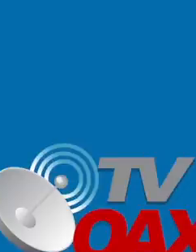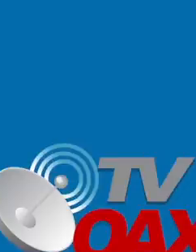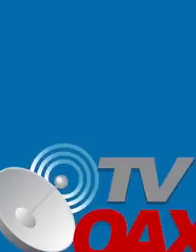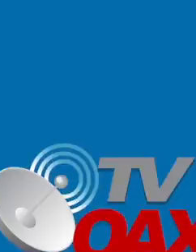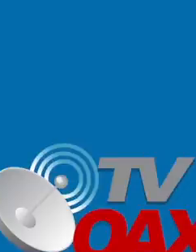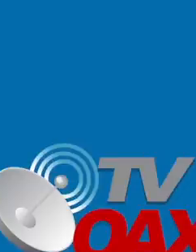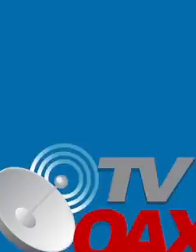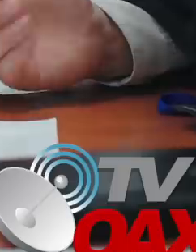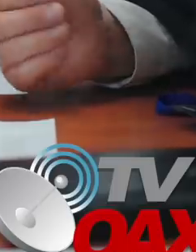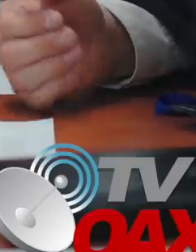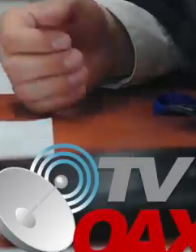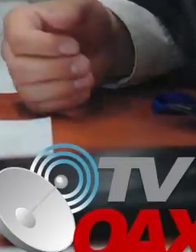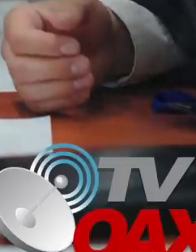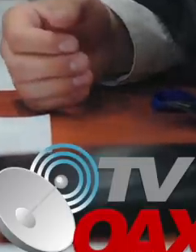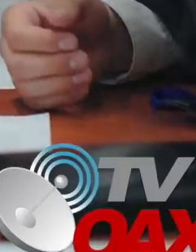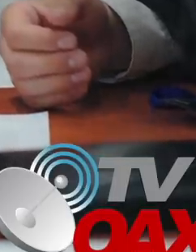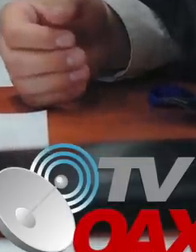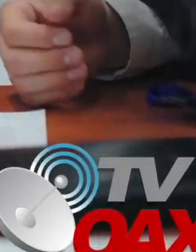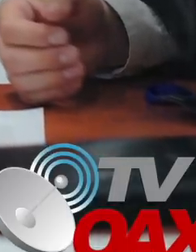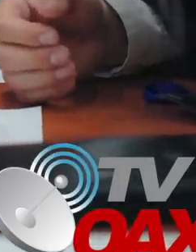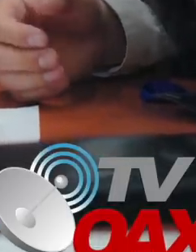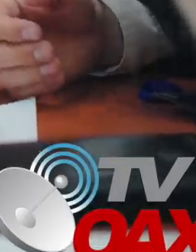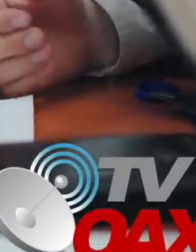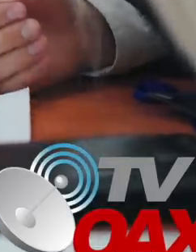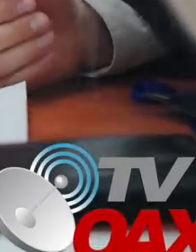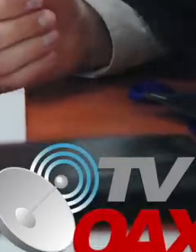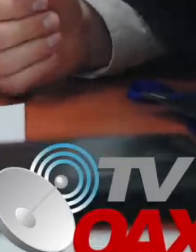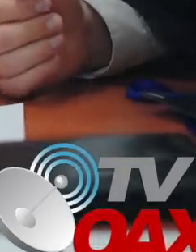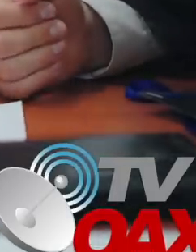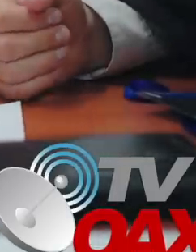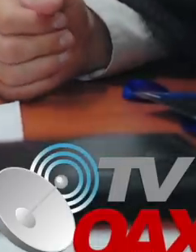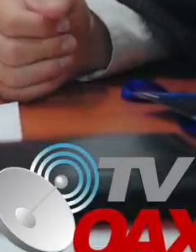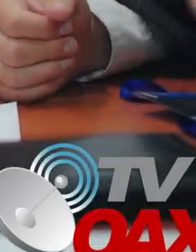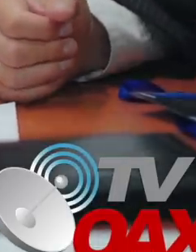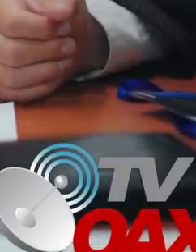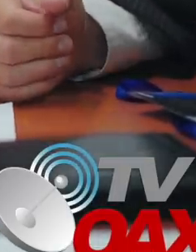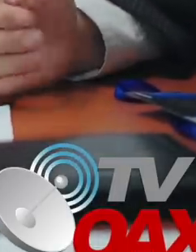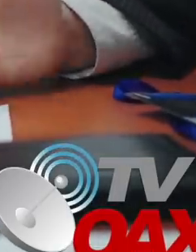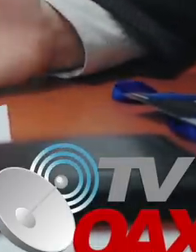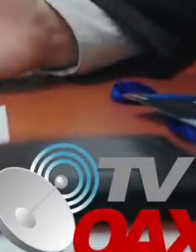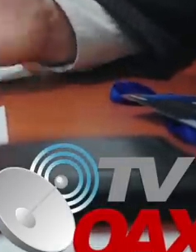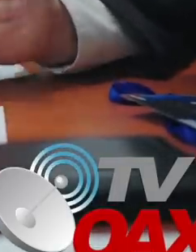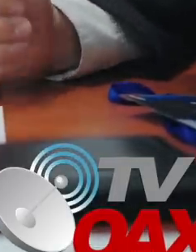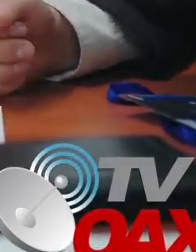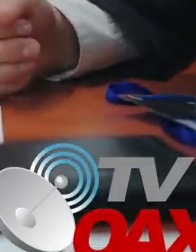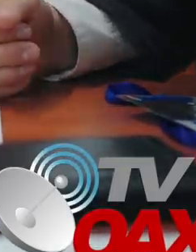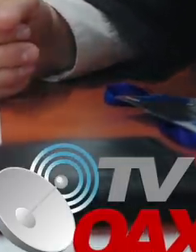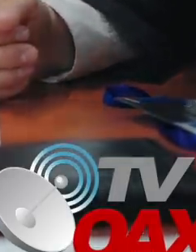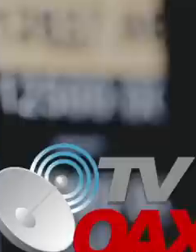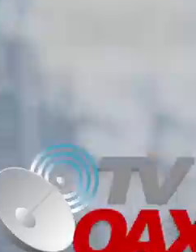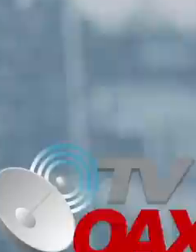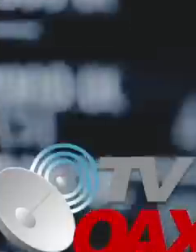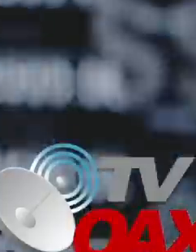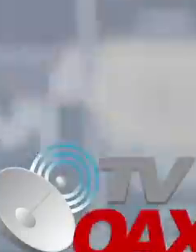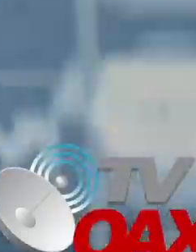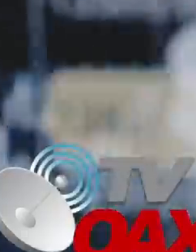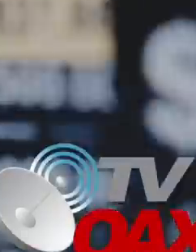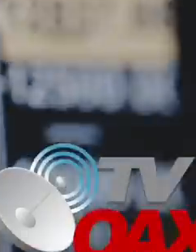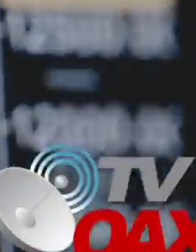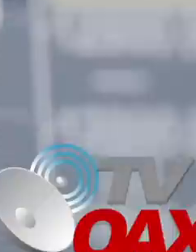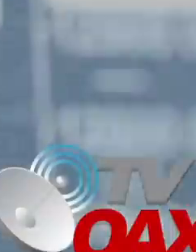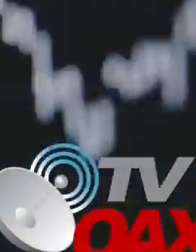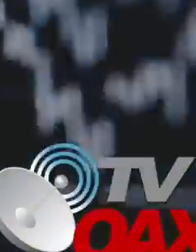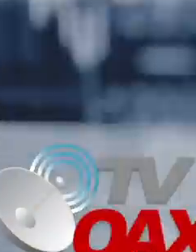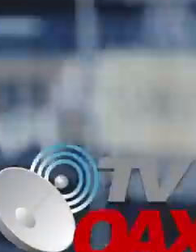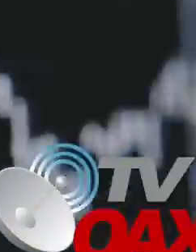Citigroup informara que abandonó la venta directa de Banamex a Grupo México y lo colocara en la bolsa para la